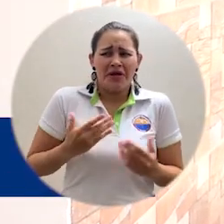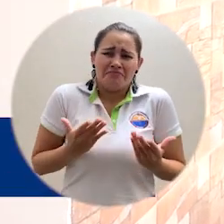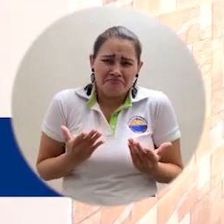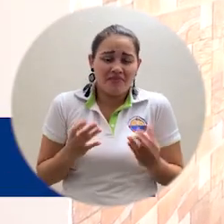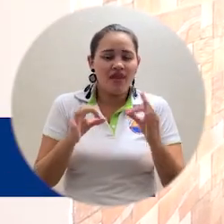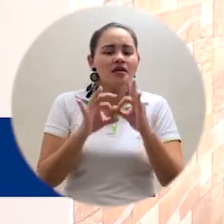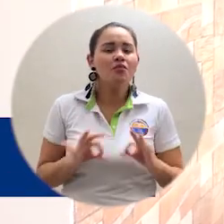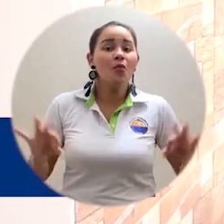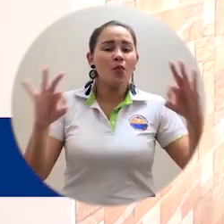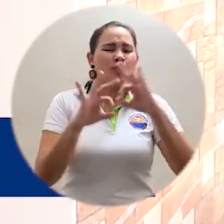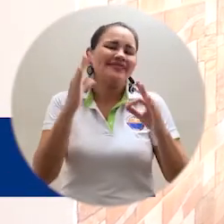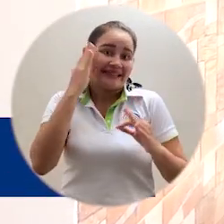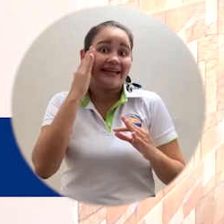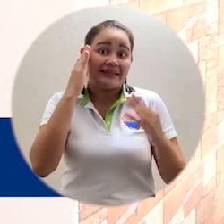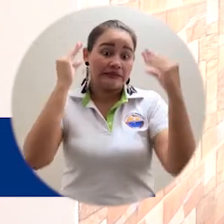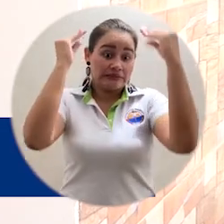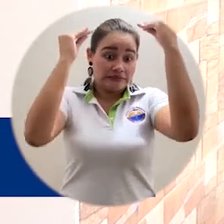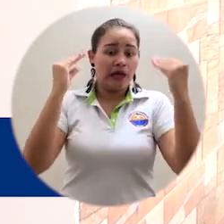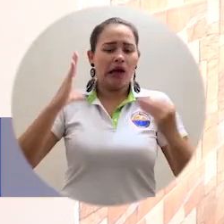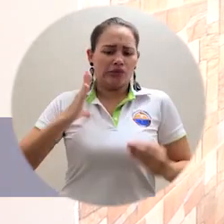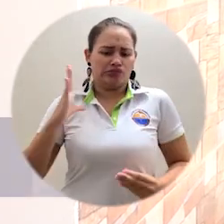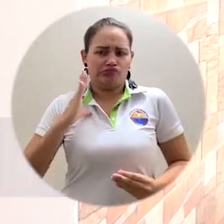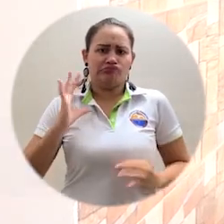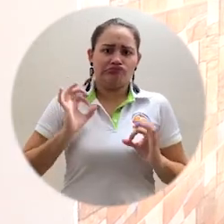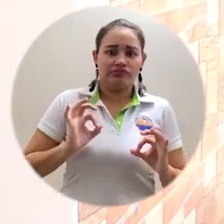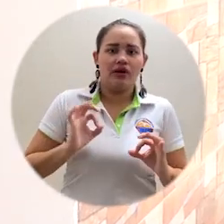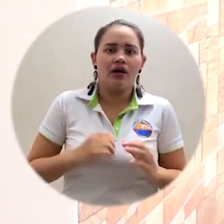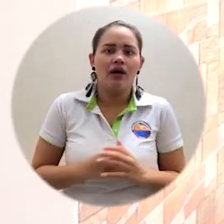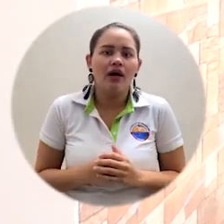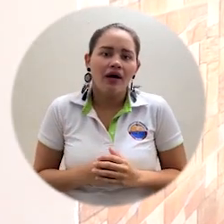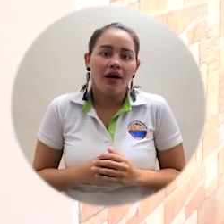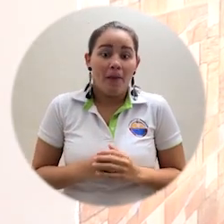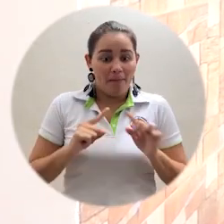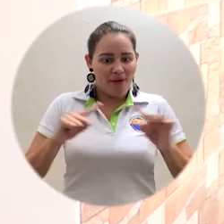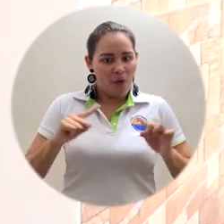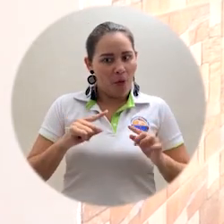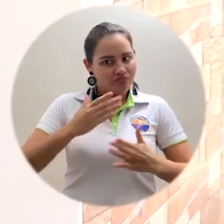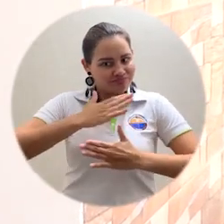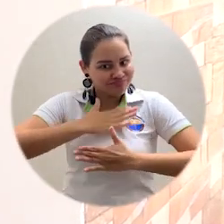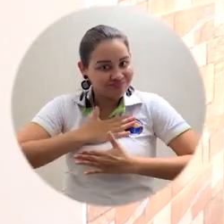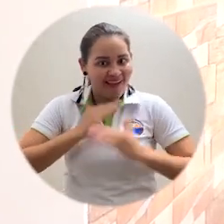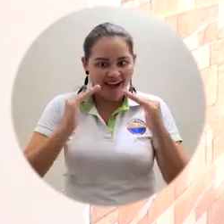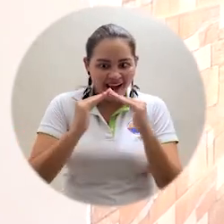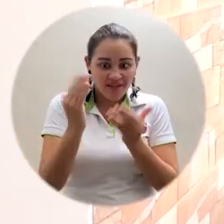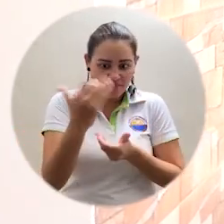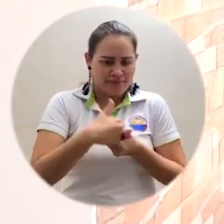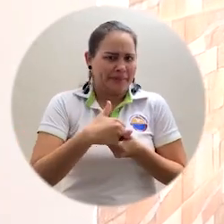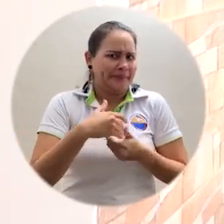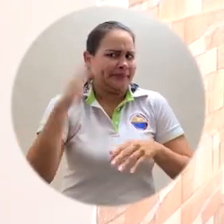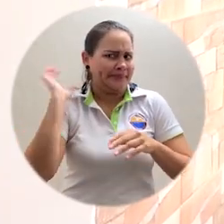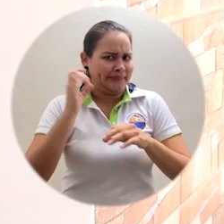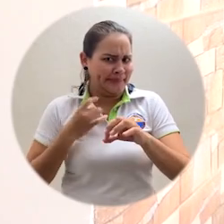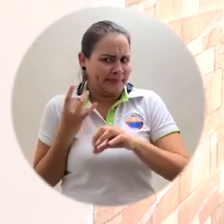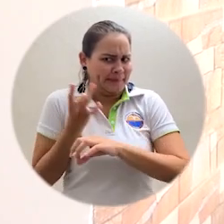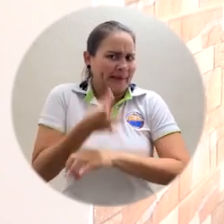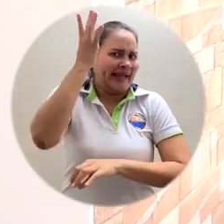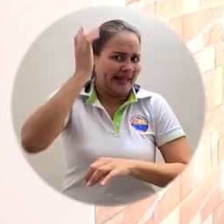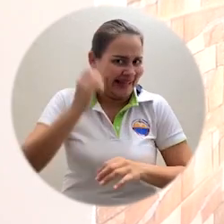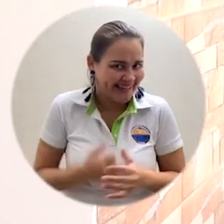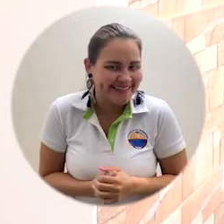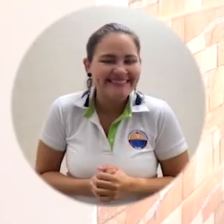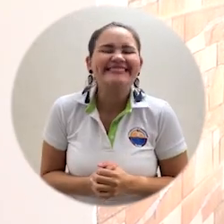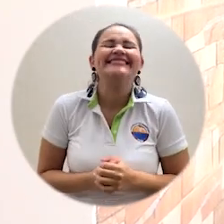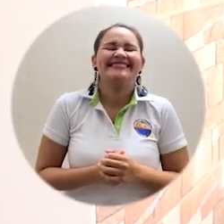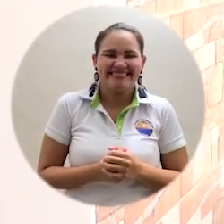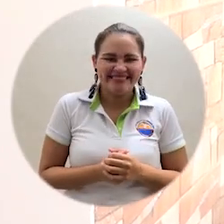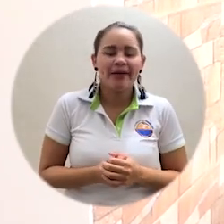significa para mí te digo, hasta más que tener de pronto una ceremonia, porque es una ceremonia pero individual y en mi casa. Qué